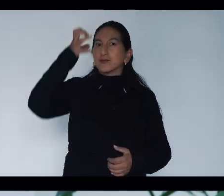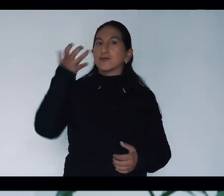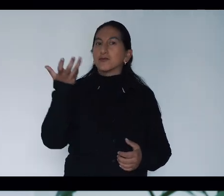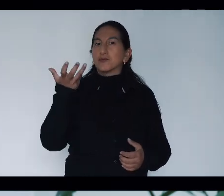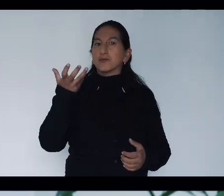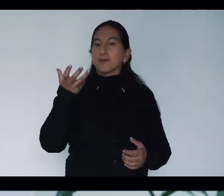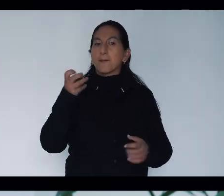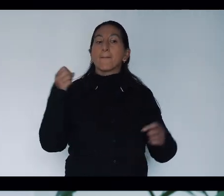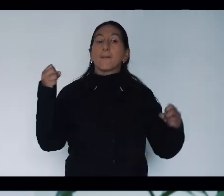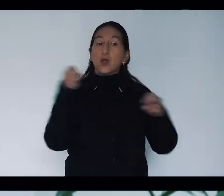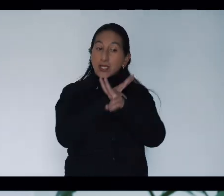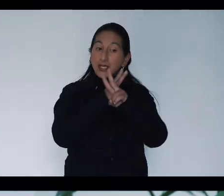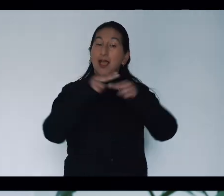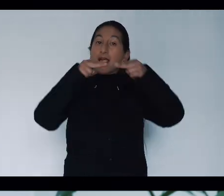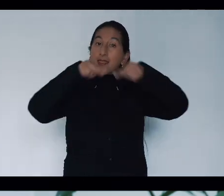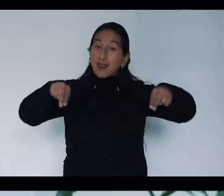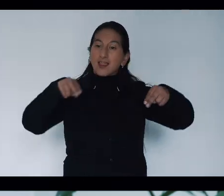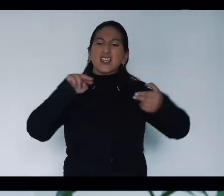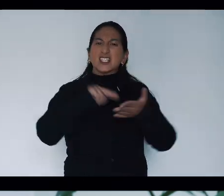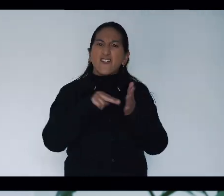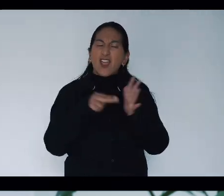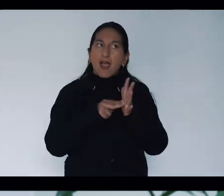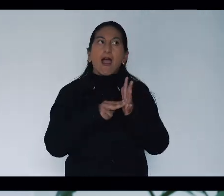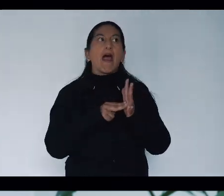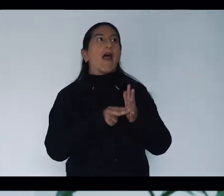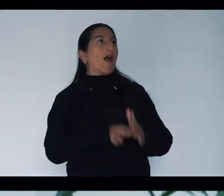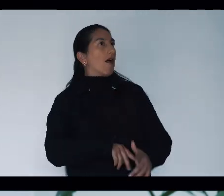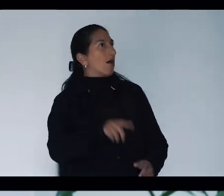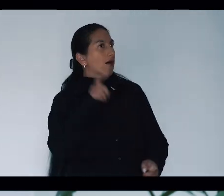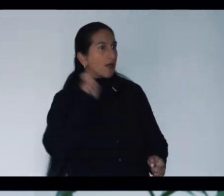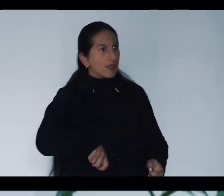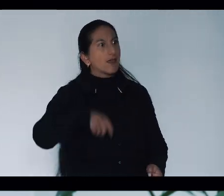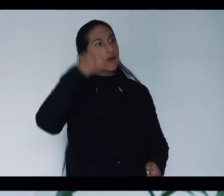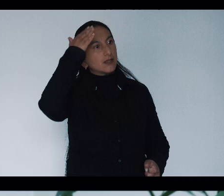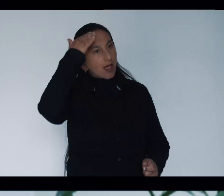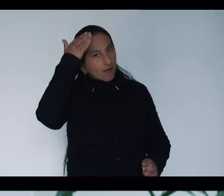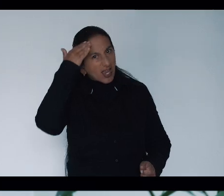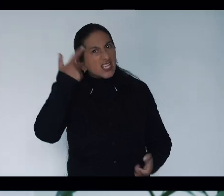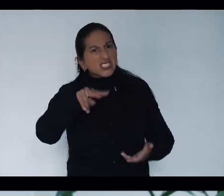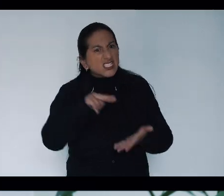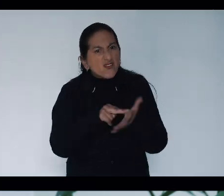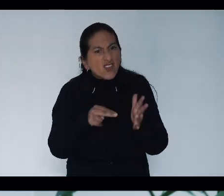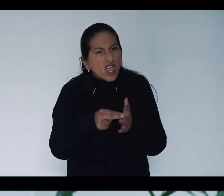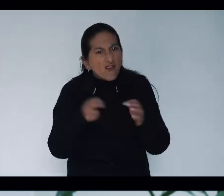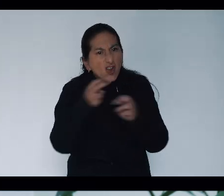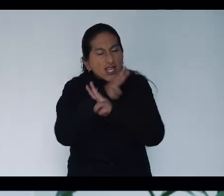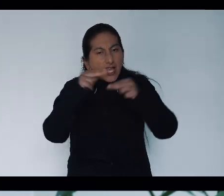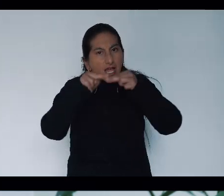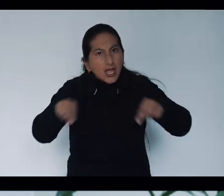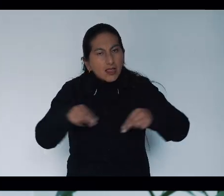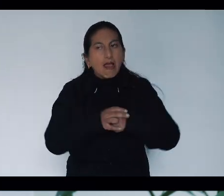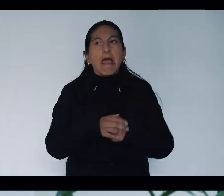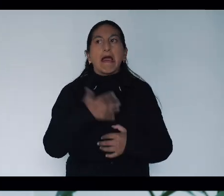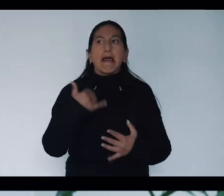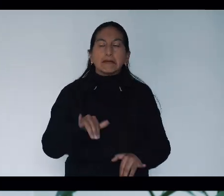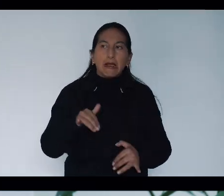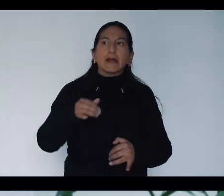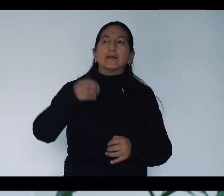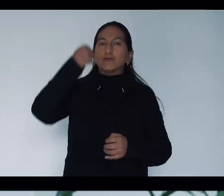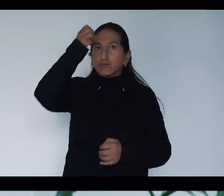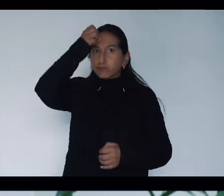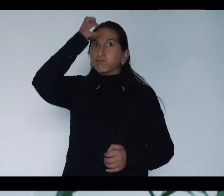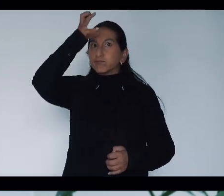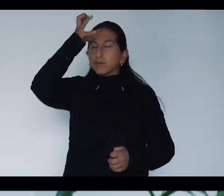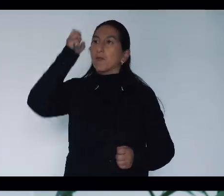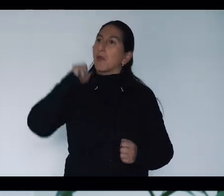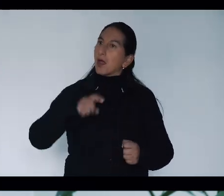género, pues para nosotros es una herramienta fundamental e importante, puesto que con ella podemos empoderarnos de ese conocimiento y